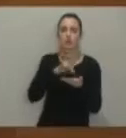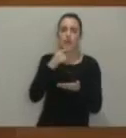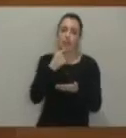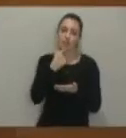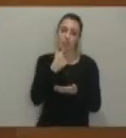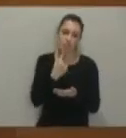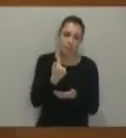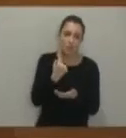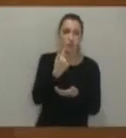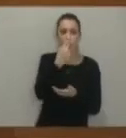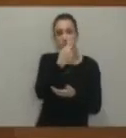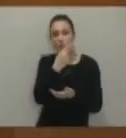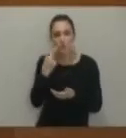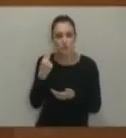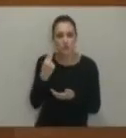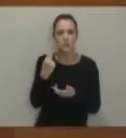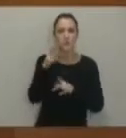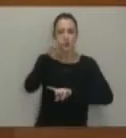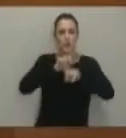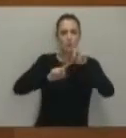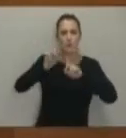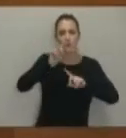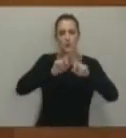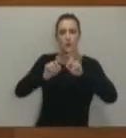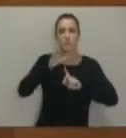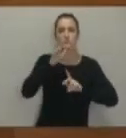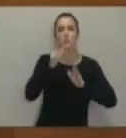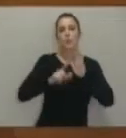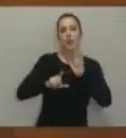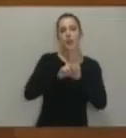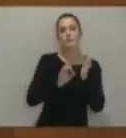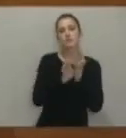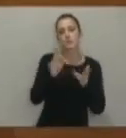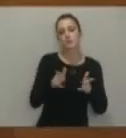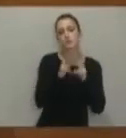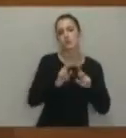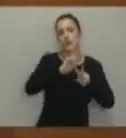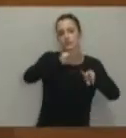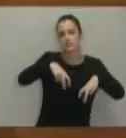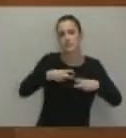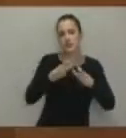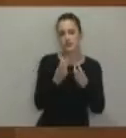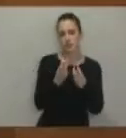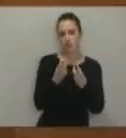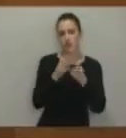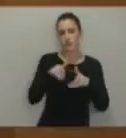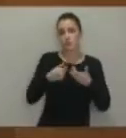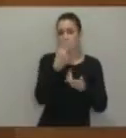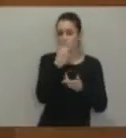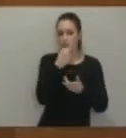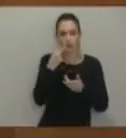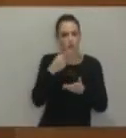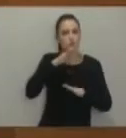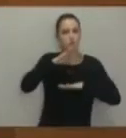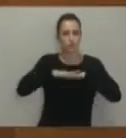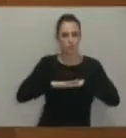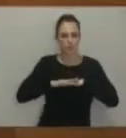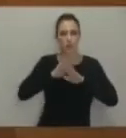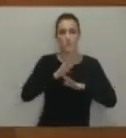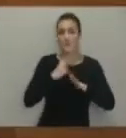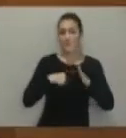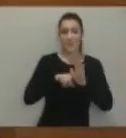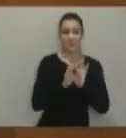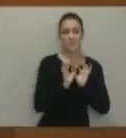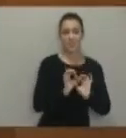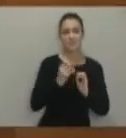sus problemas se solucionarían con una reforma de la Ley de Servicios Sociales que nunca tuvieron intención de presentar, que no